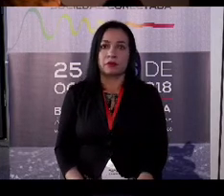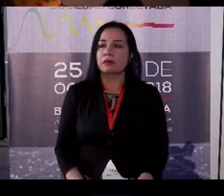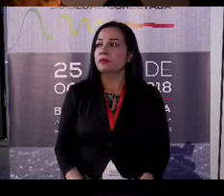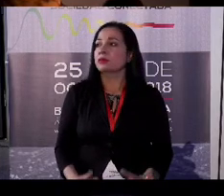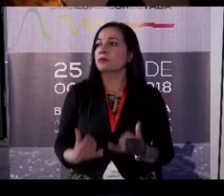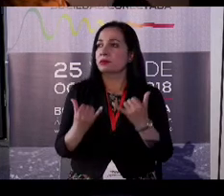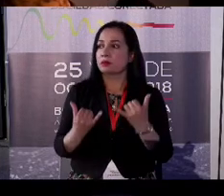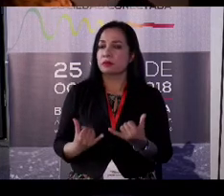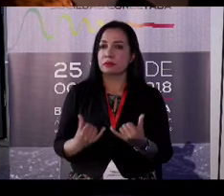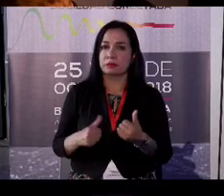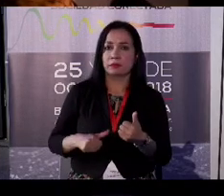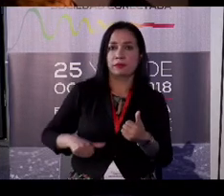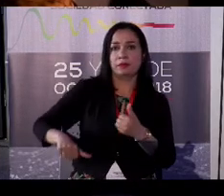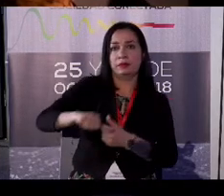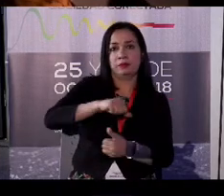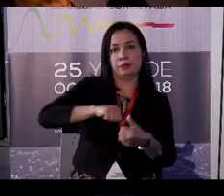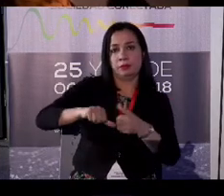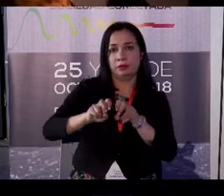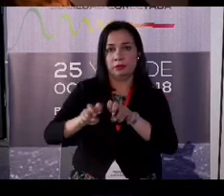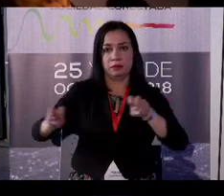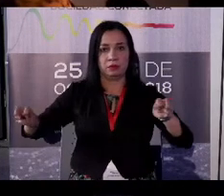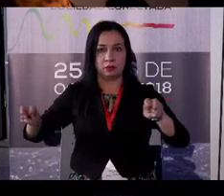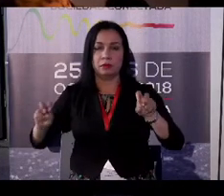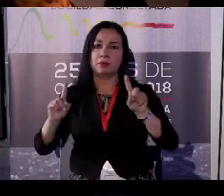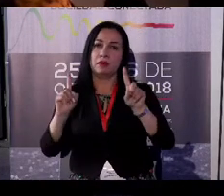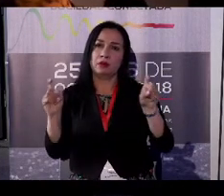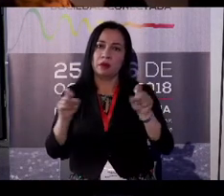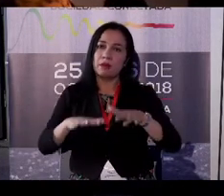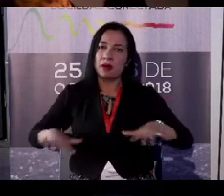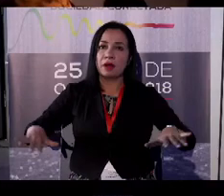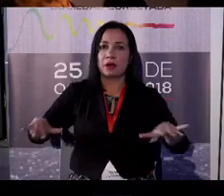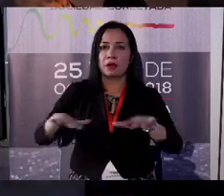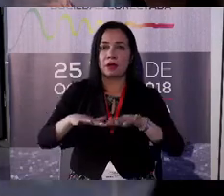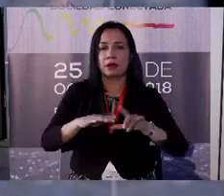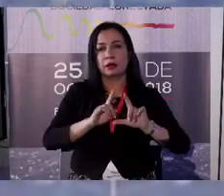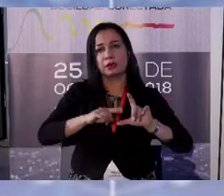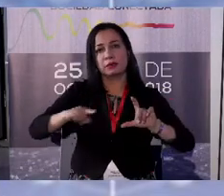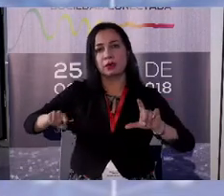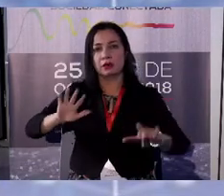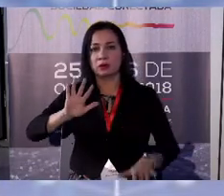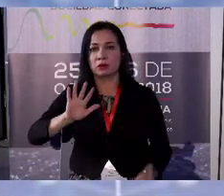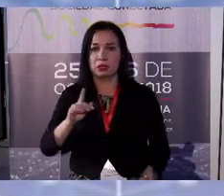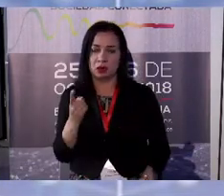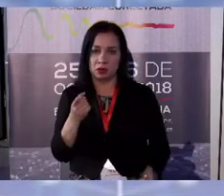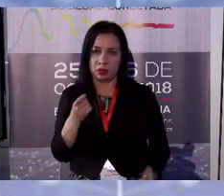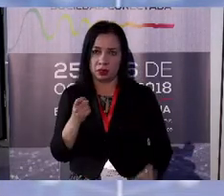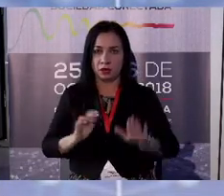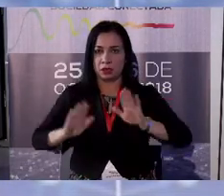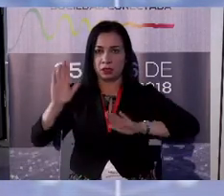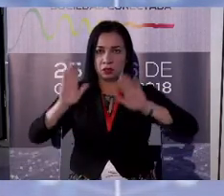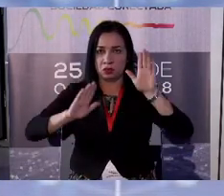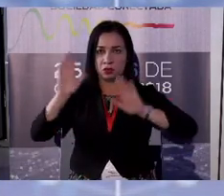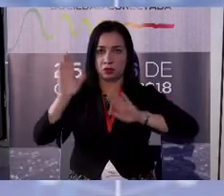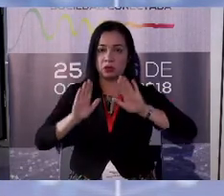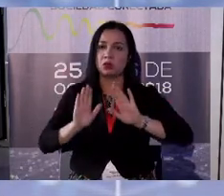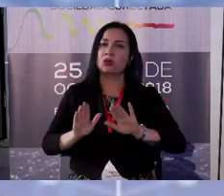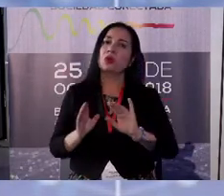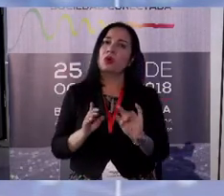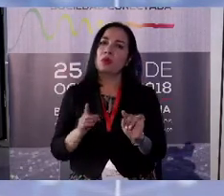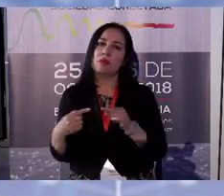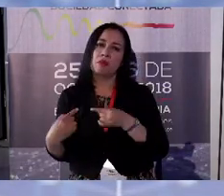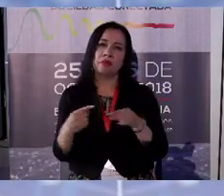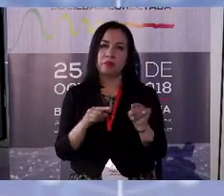temática espectro para 5G, subasta e industria, donde se debatirán acerca de los procesos de